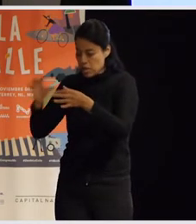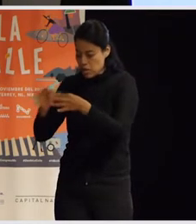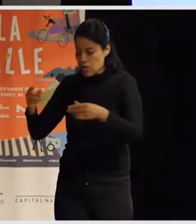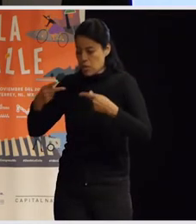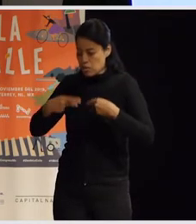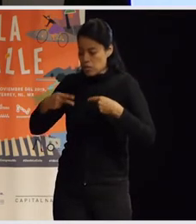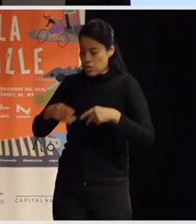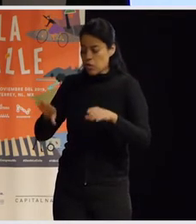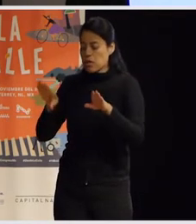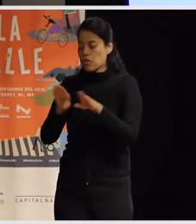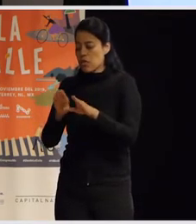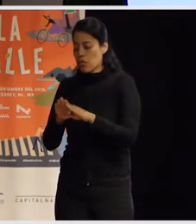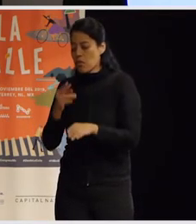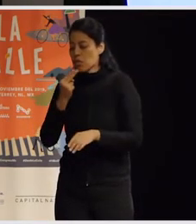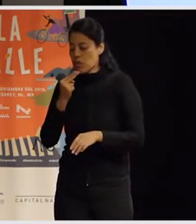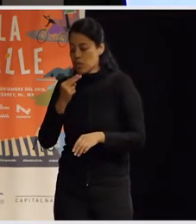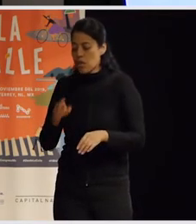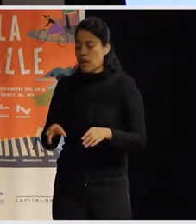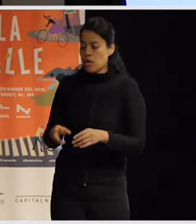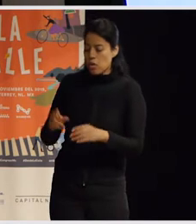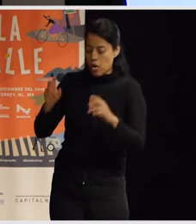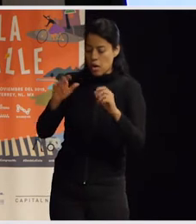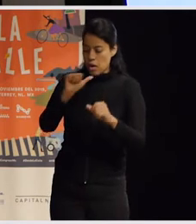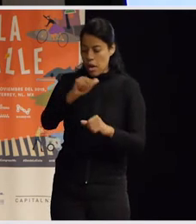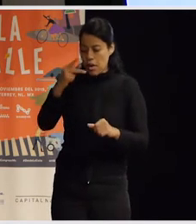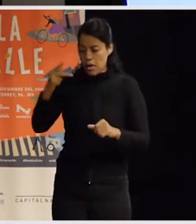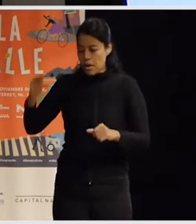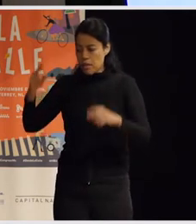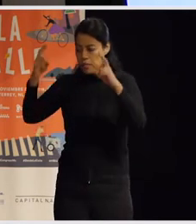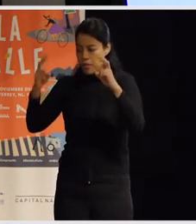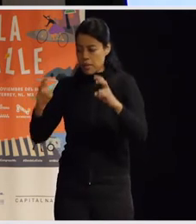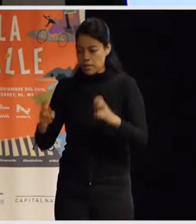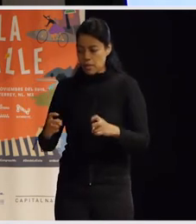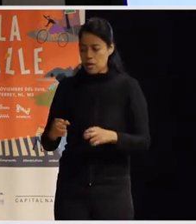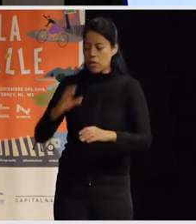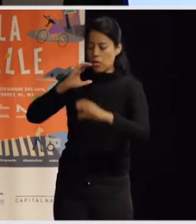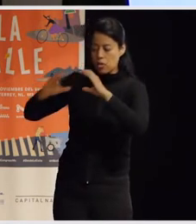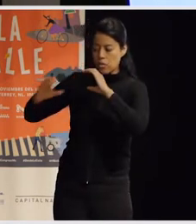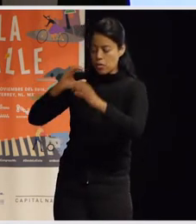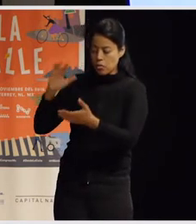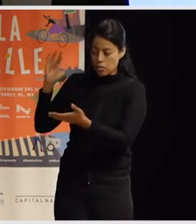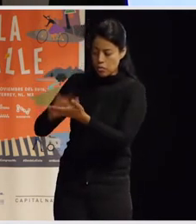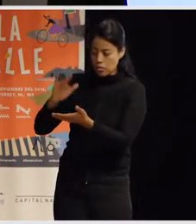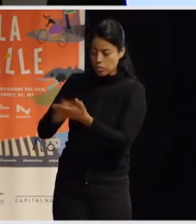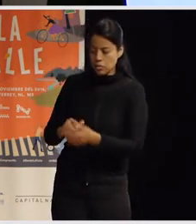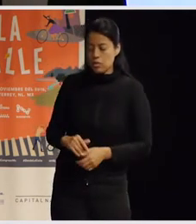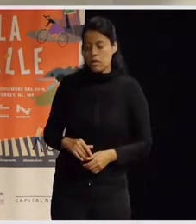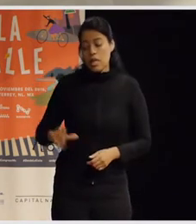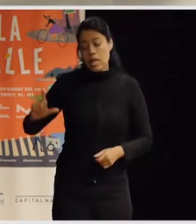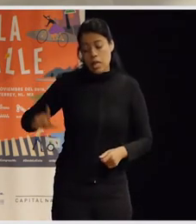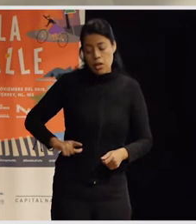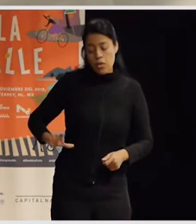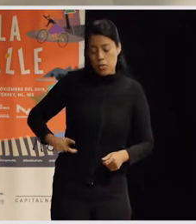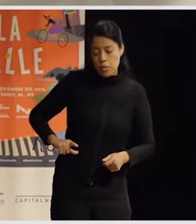cuanto cuesta como descargar la aplicación etcétera y dan una comunicación de soporte la comunicación del gobierno